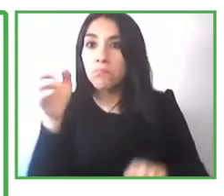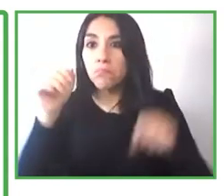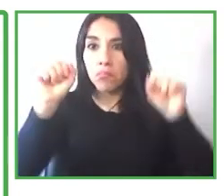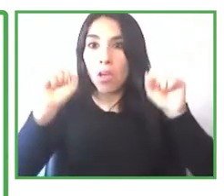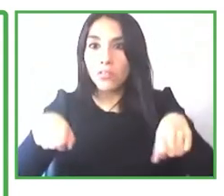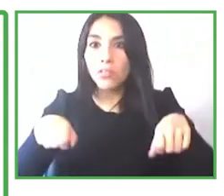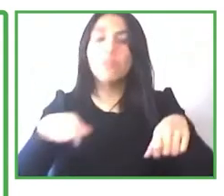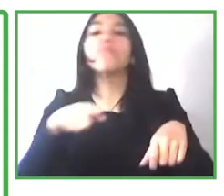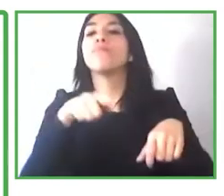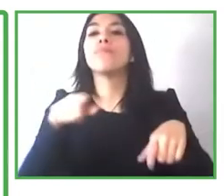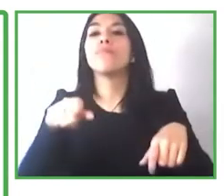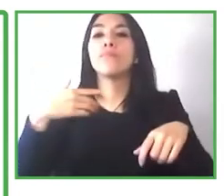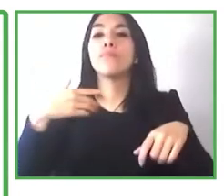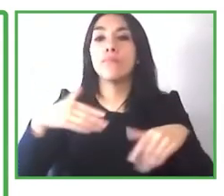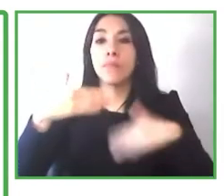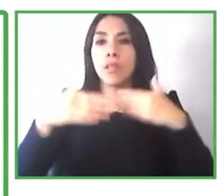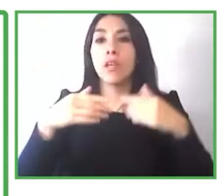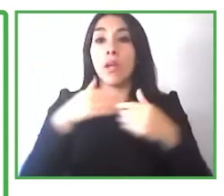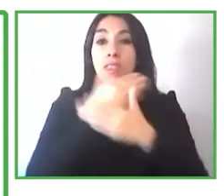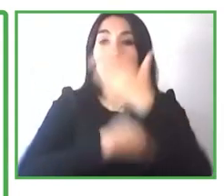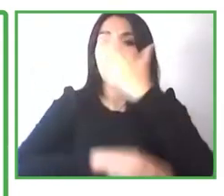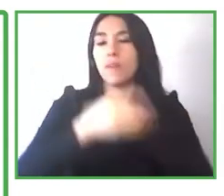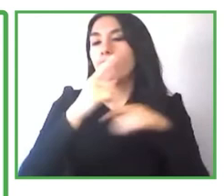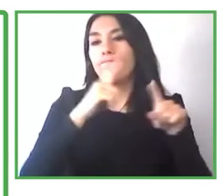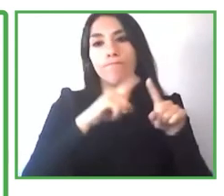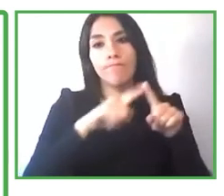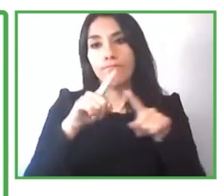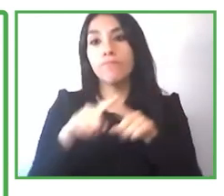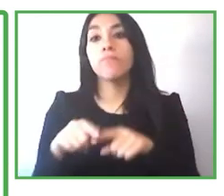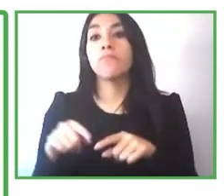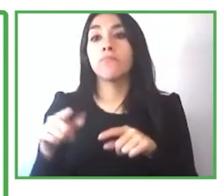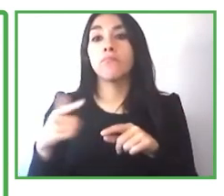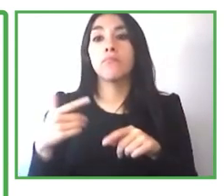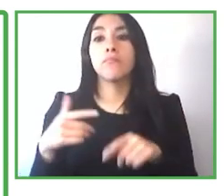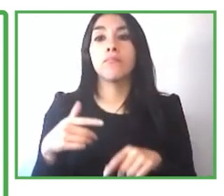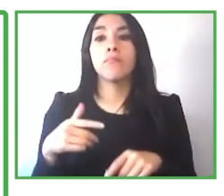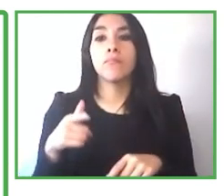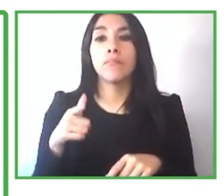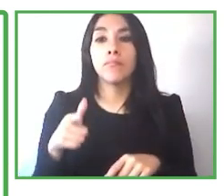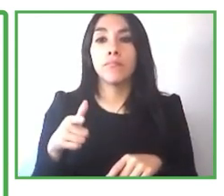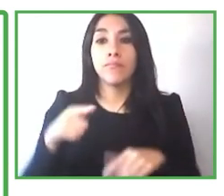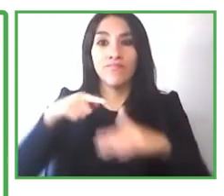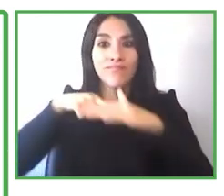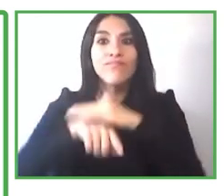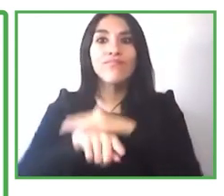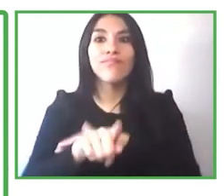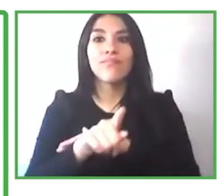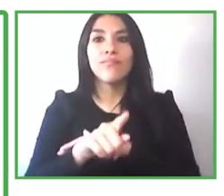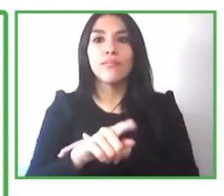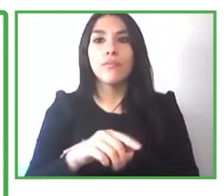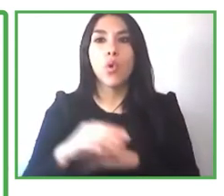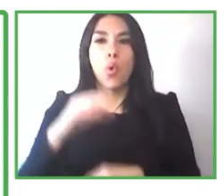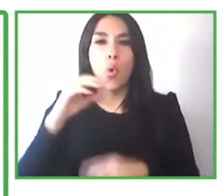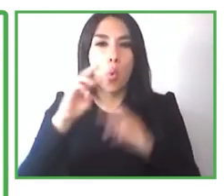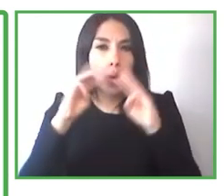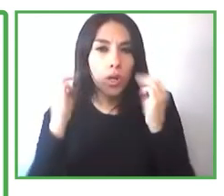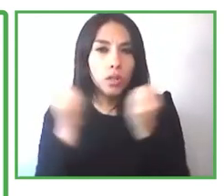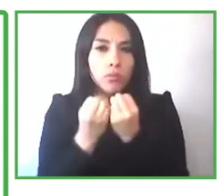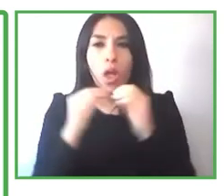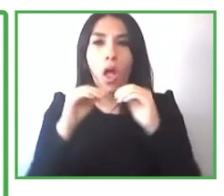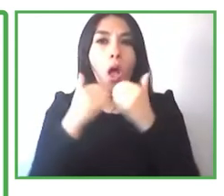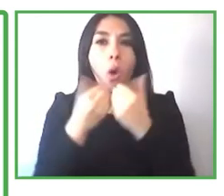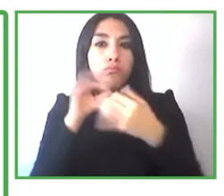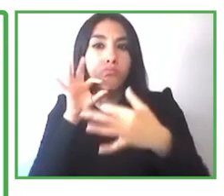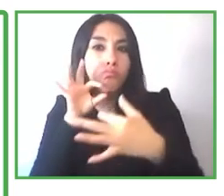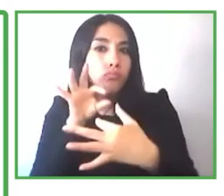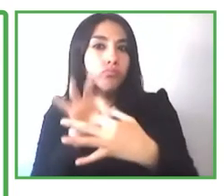este tema es que han ido a un rol que realmente tiene que ver con sus habilidades. Entonces, las políticas